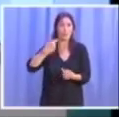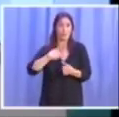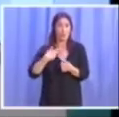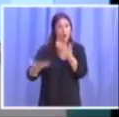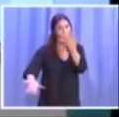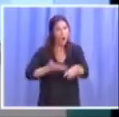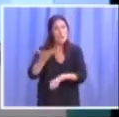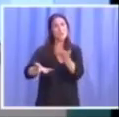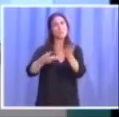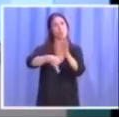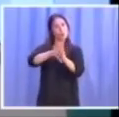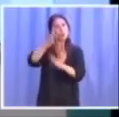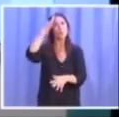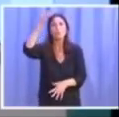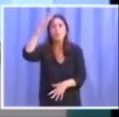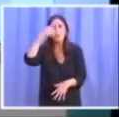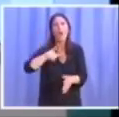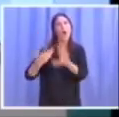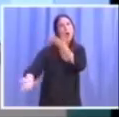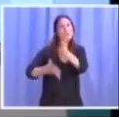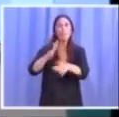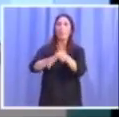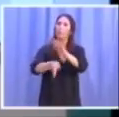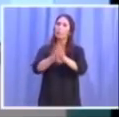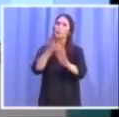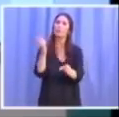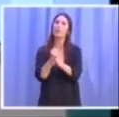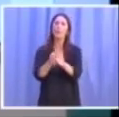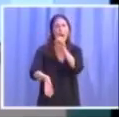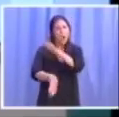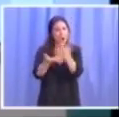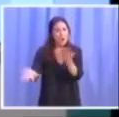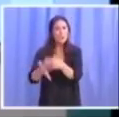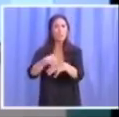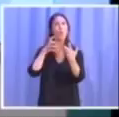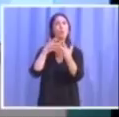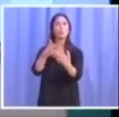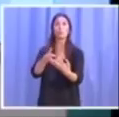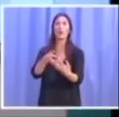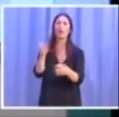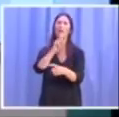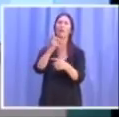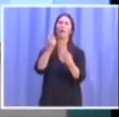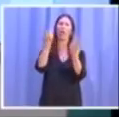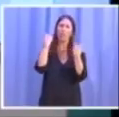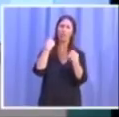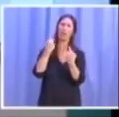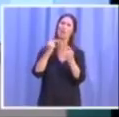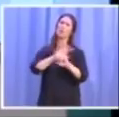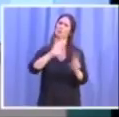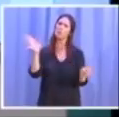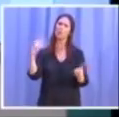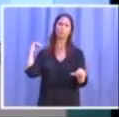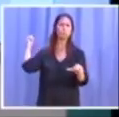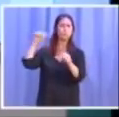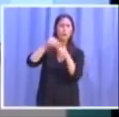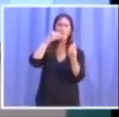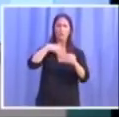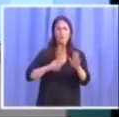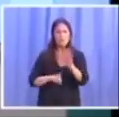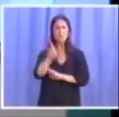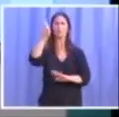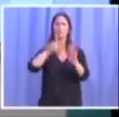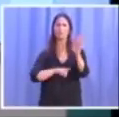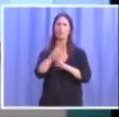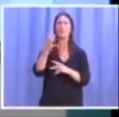animo a soñar, os animo a seguir trabajando, os animo a luchar. Que nadie nos tumbe, siempre nos hemos levantado a lo largo de nuestra historia y hay